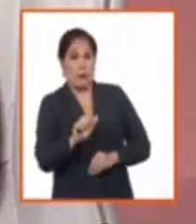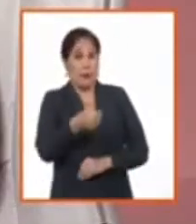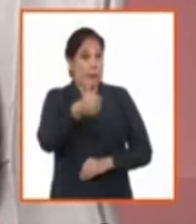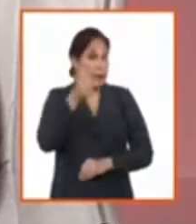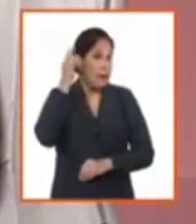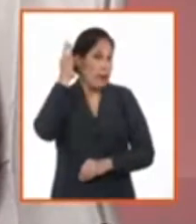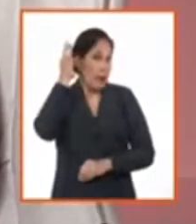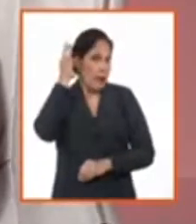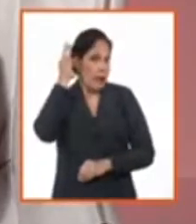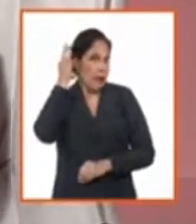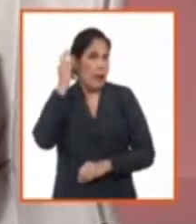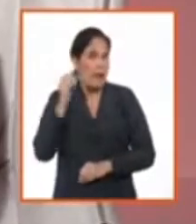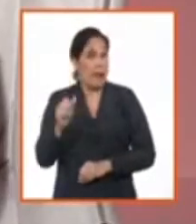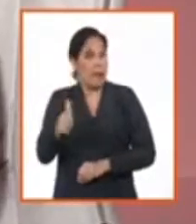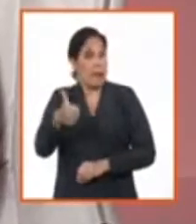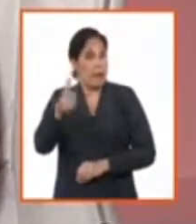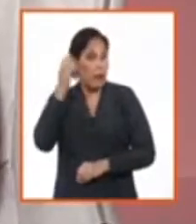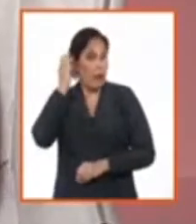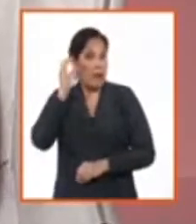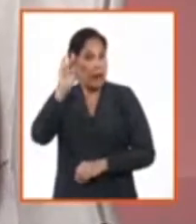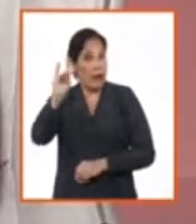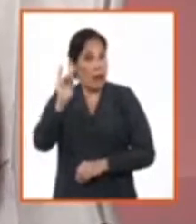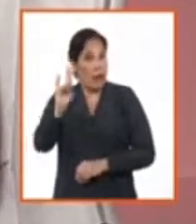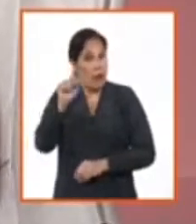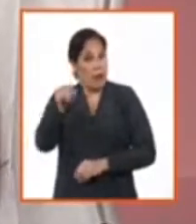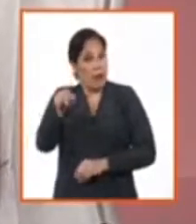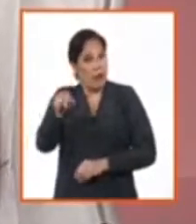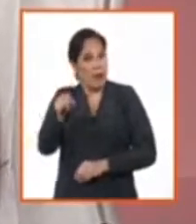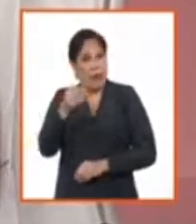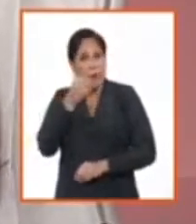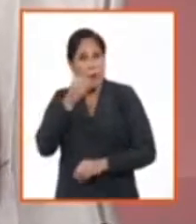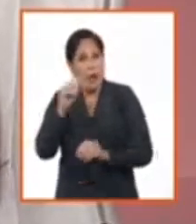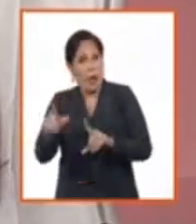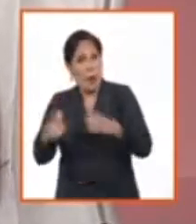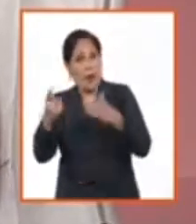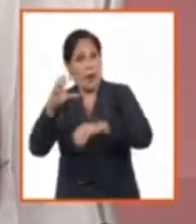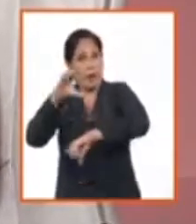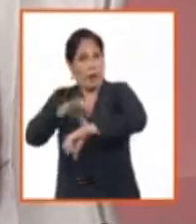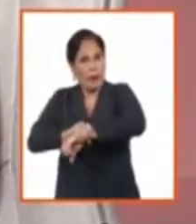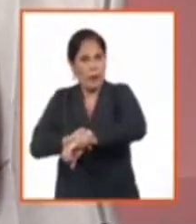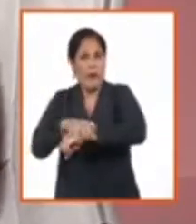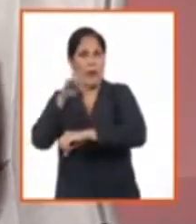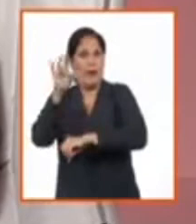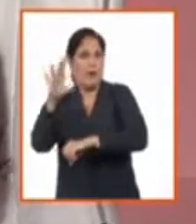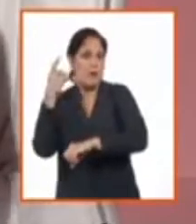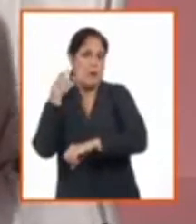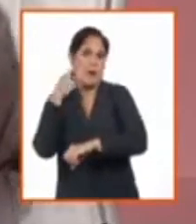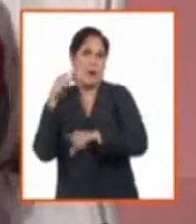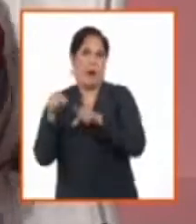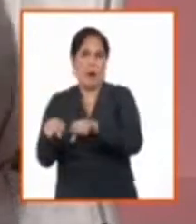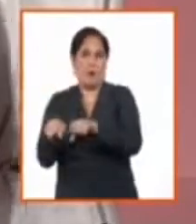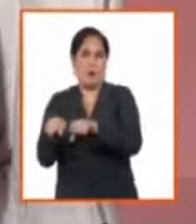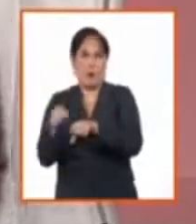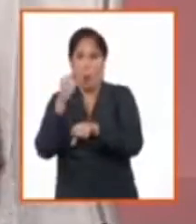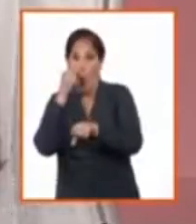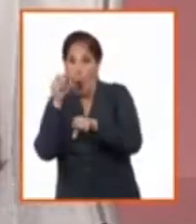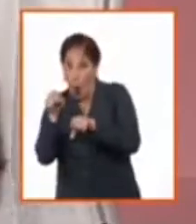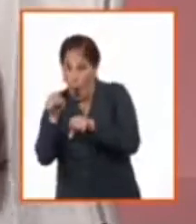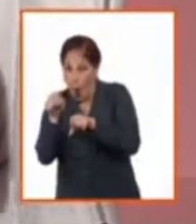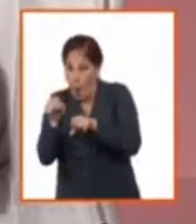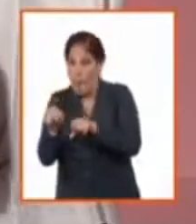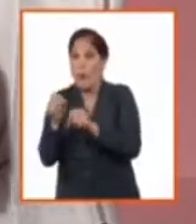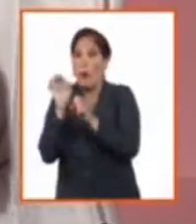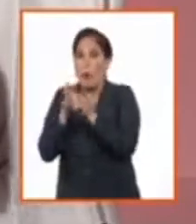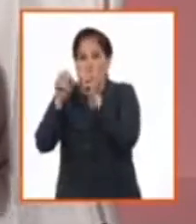facto ex presidenta de facto de bolivia está a punto de cumplir presión por 15 años y ese señor que fue el que desató